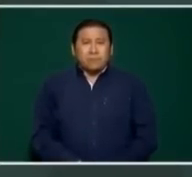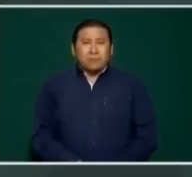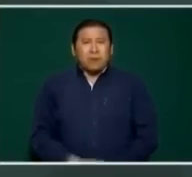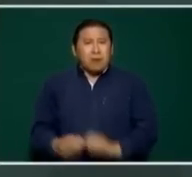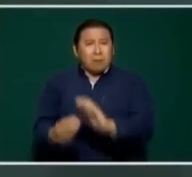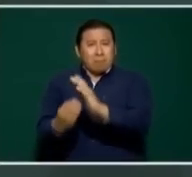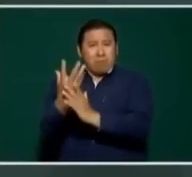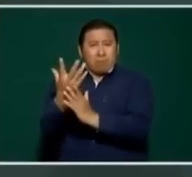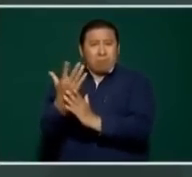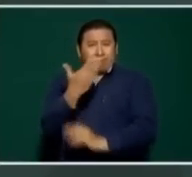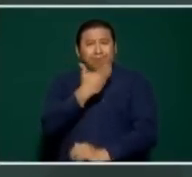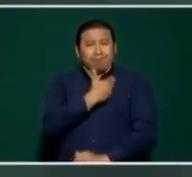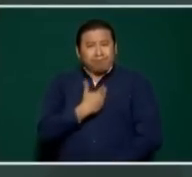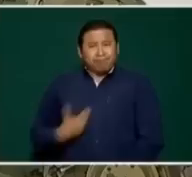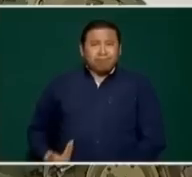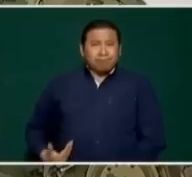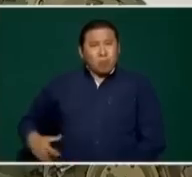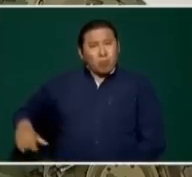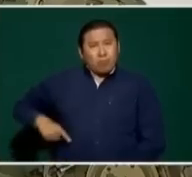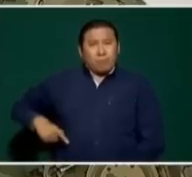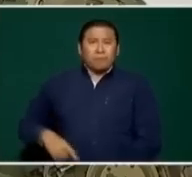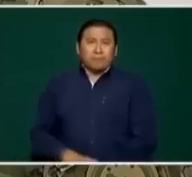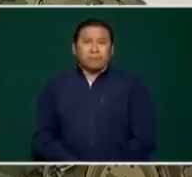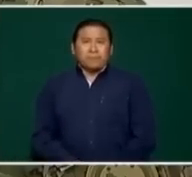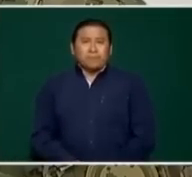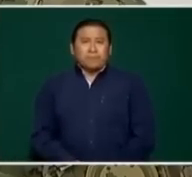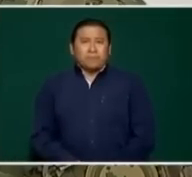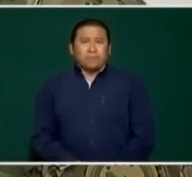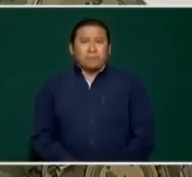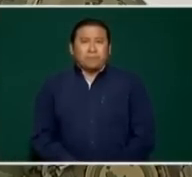al nuevo gobierno.